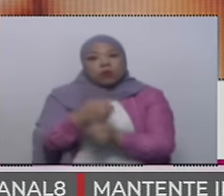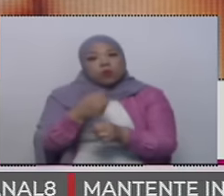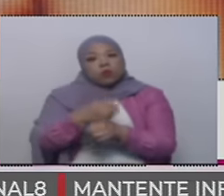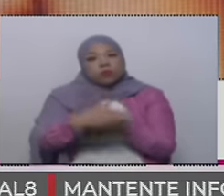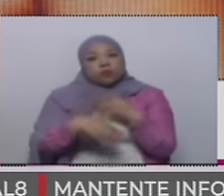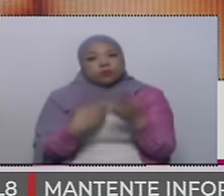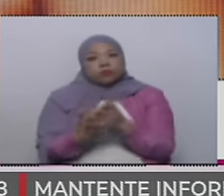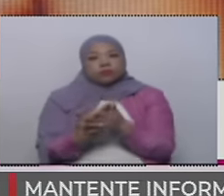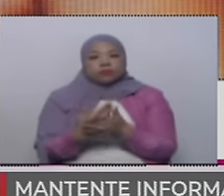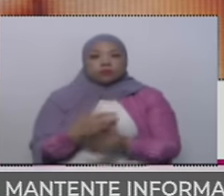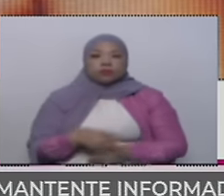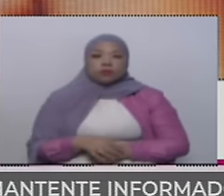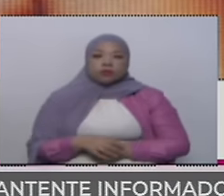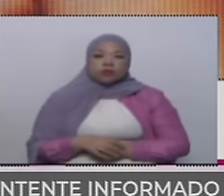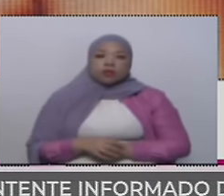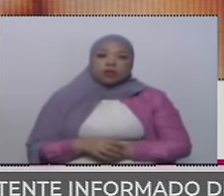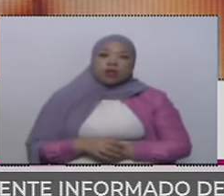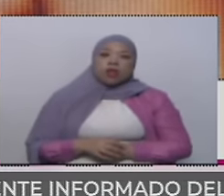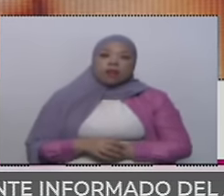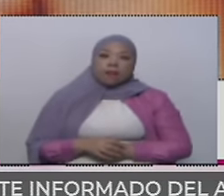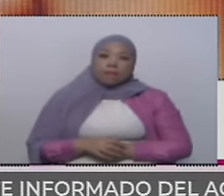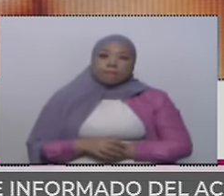eso, bueno, contribuyó